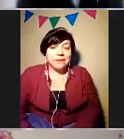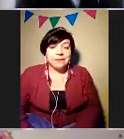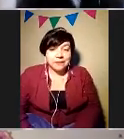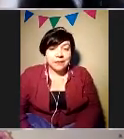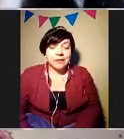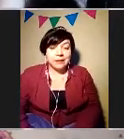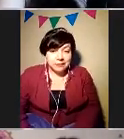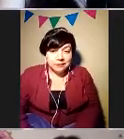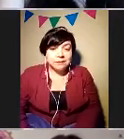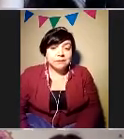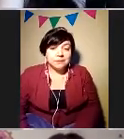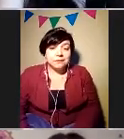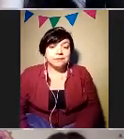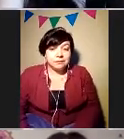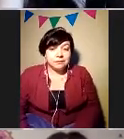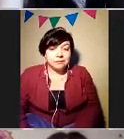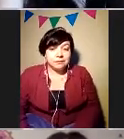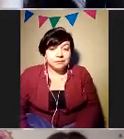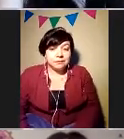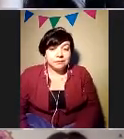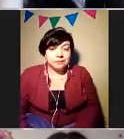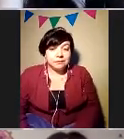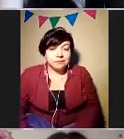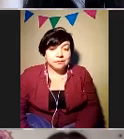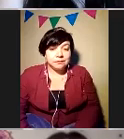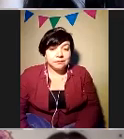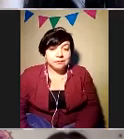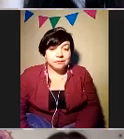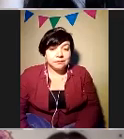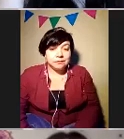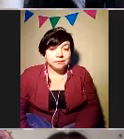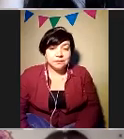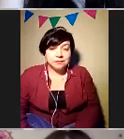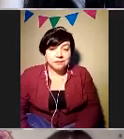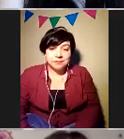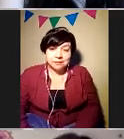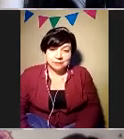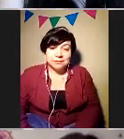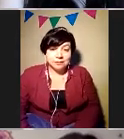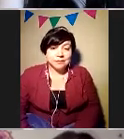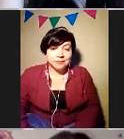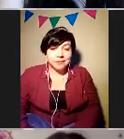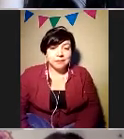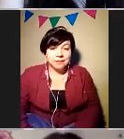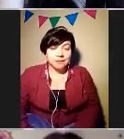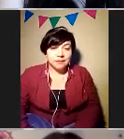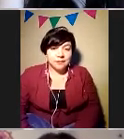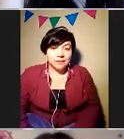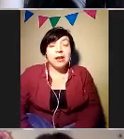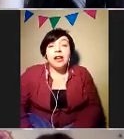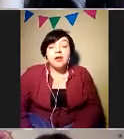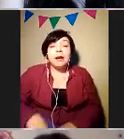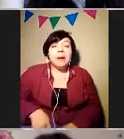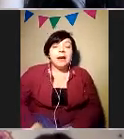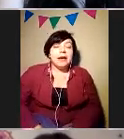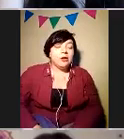irse abriendo la mente, irse dando cuenta que uno puede ser más. Claro, en